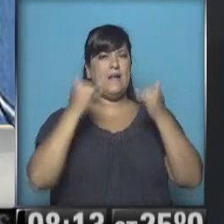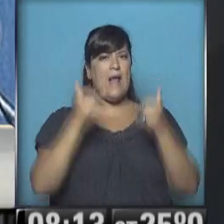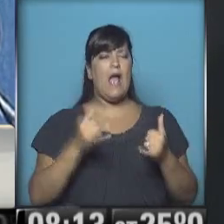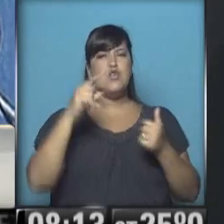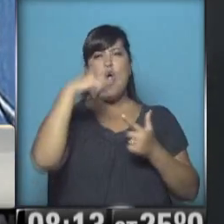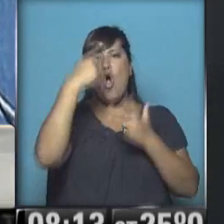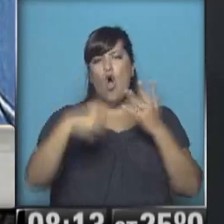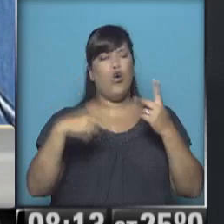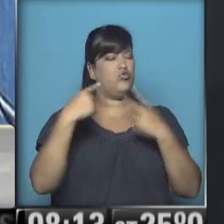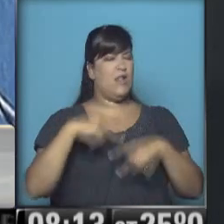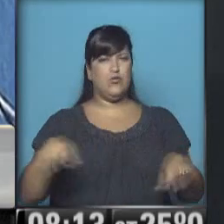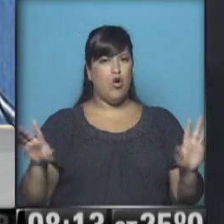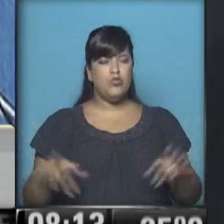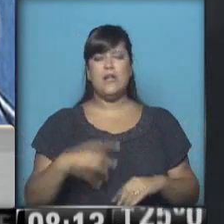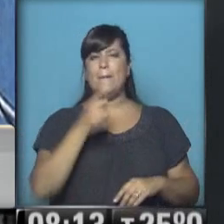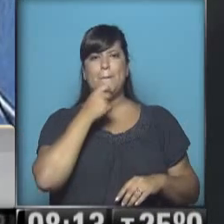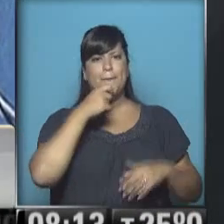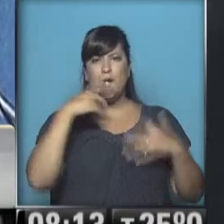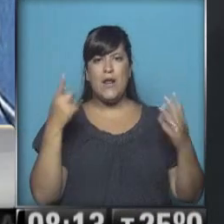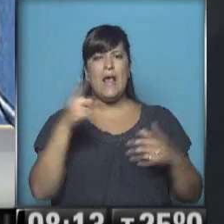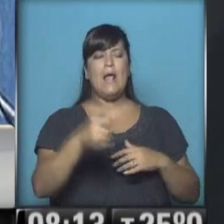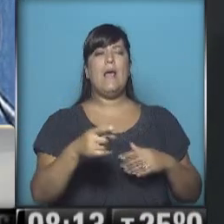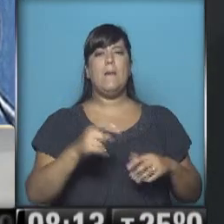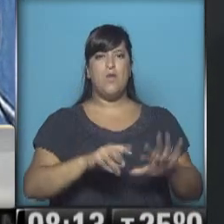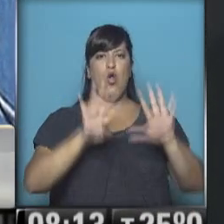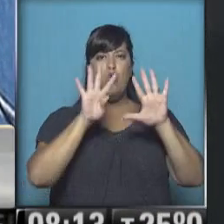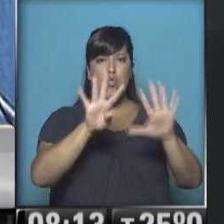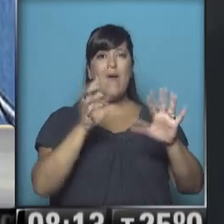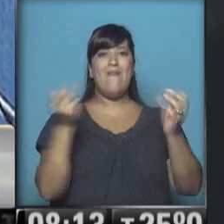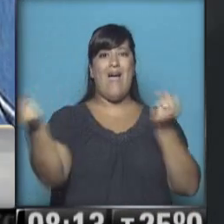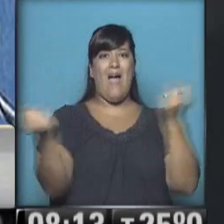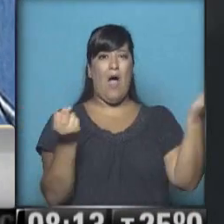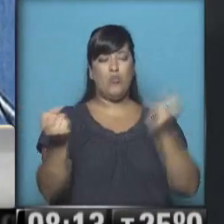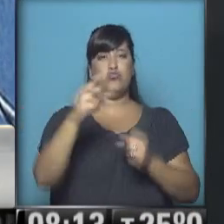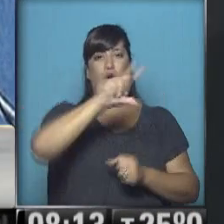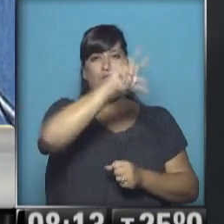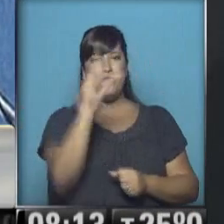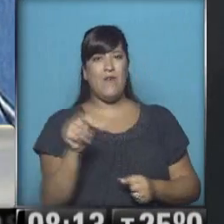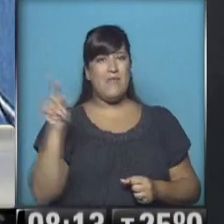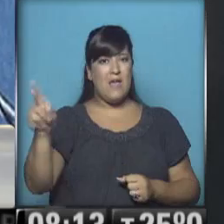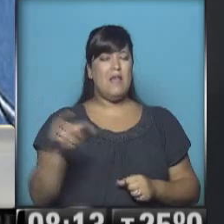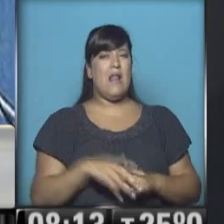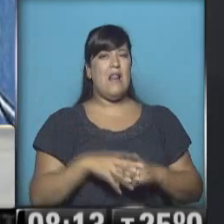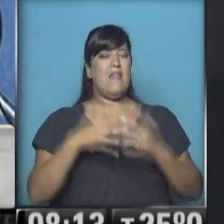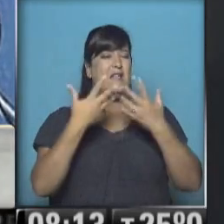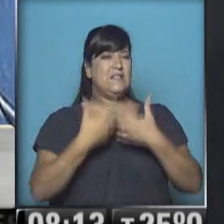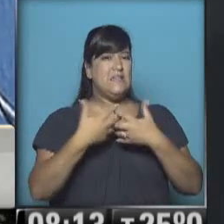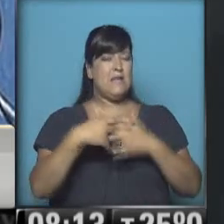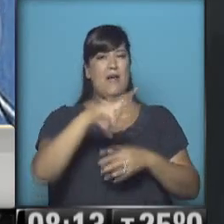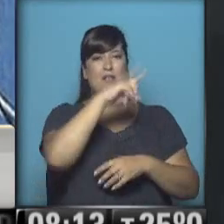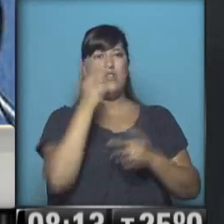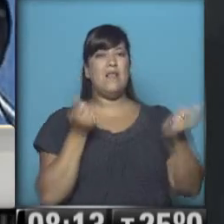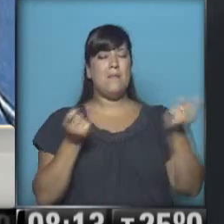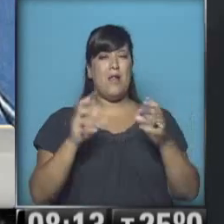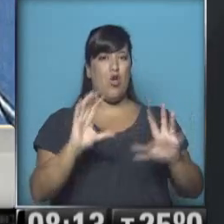otros recursos en el terreno, como por ejemplo 9 autobombas federales del Sistema Nacional de Manejo de Fuego,